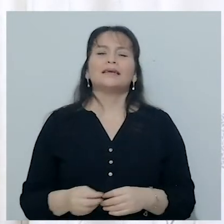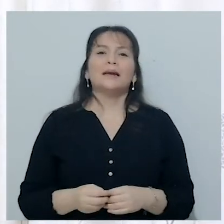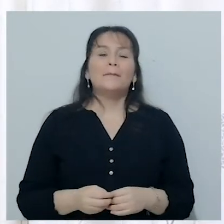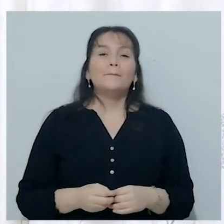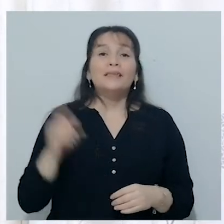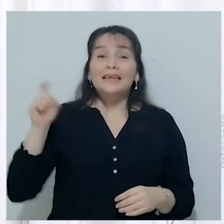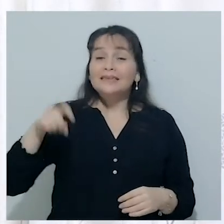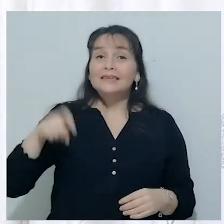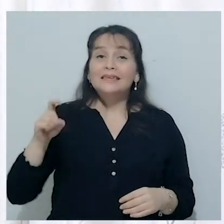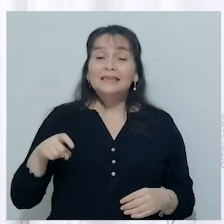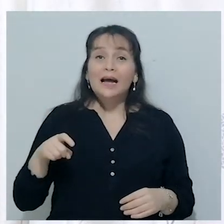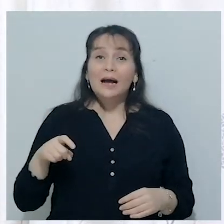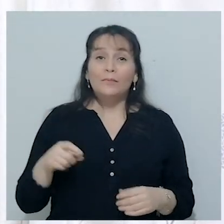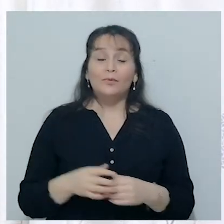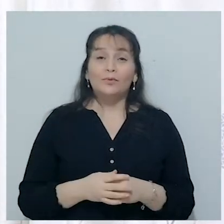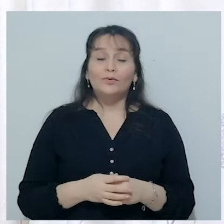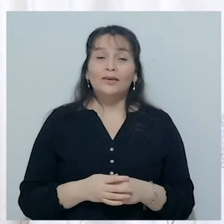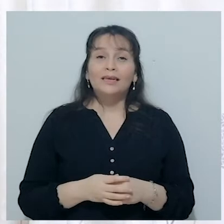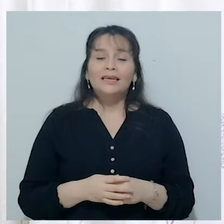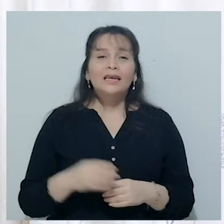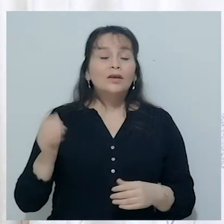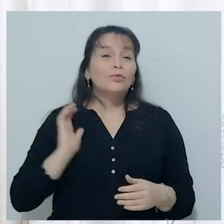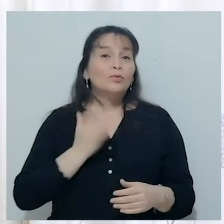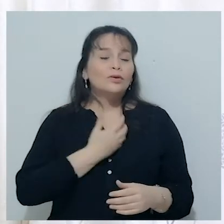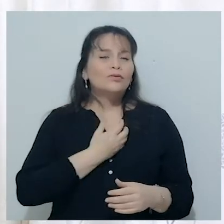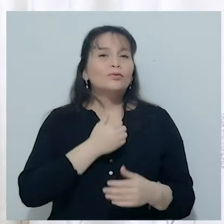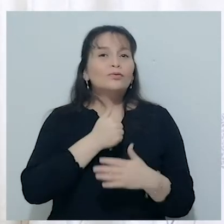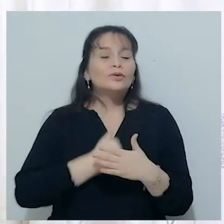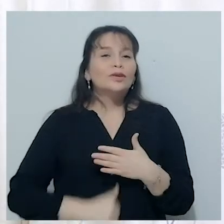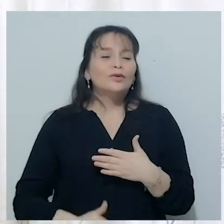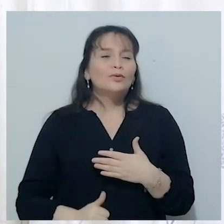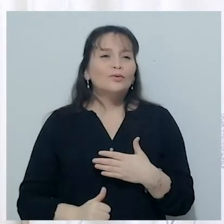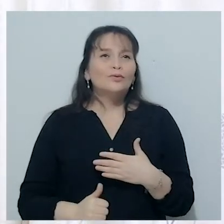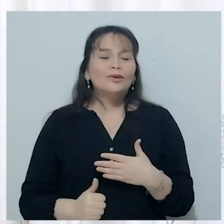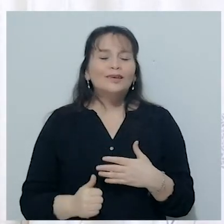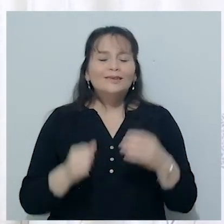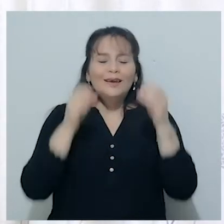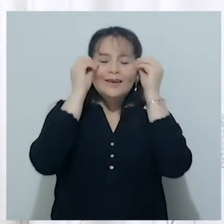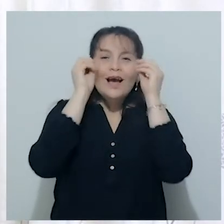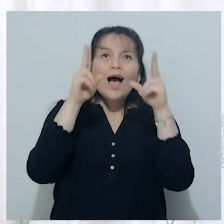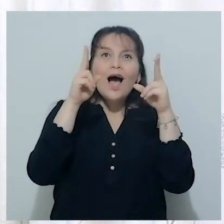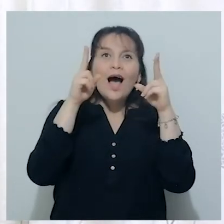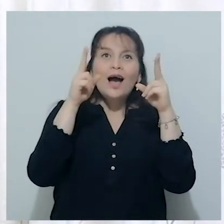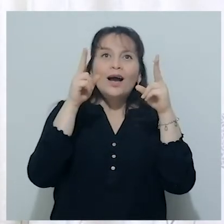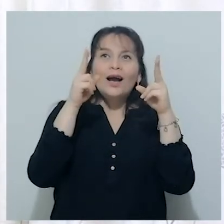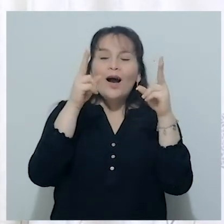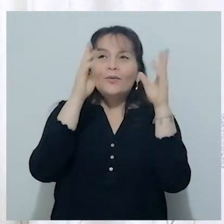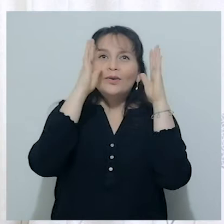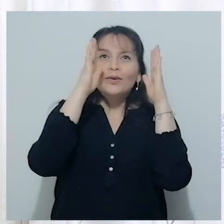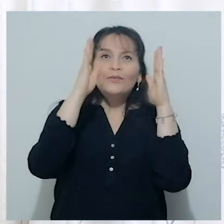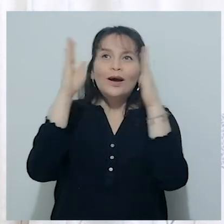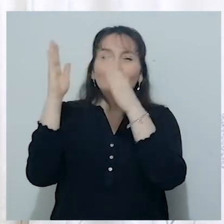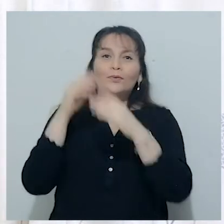dedicación en la instrucción. Necesitamos capturar la mente y el corazón de nuestros hijos de una manera tal que